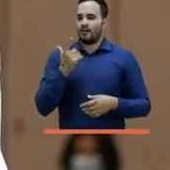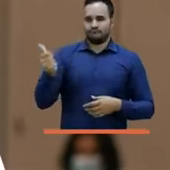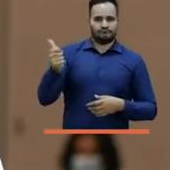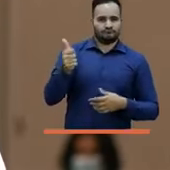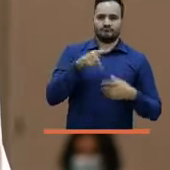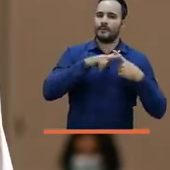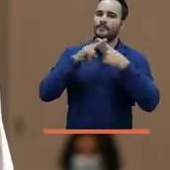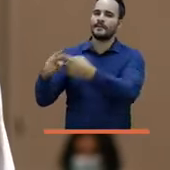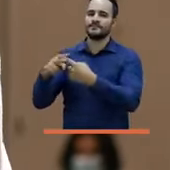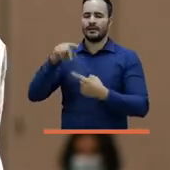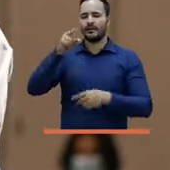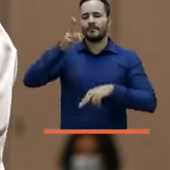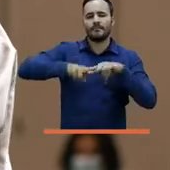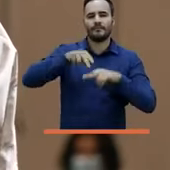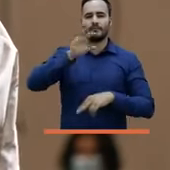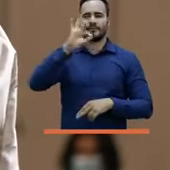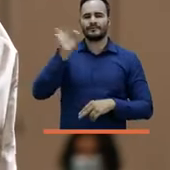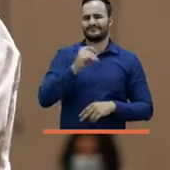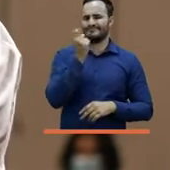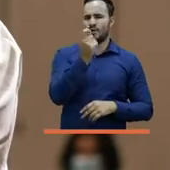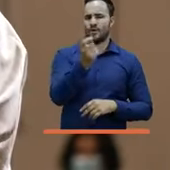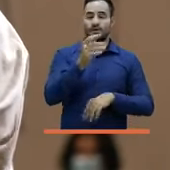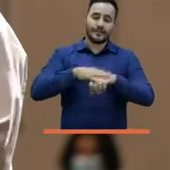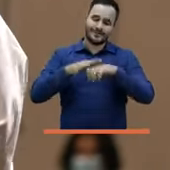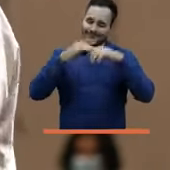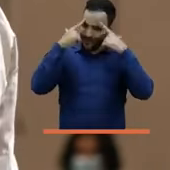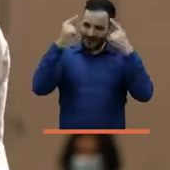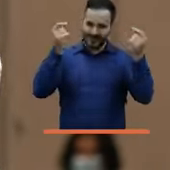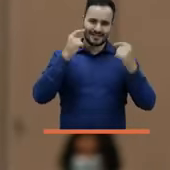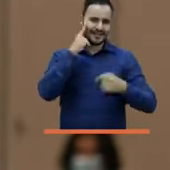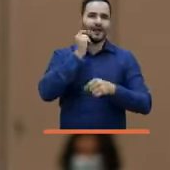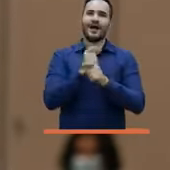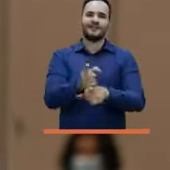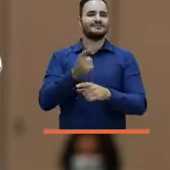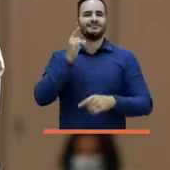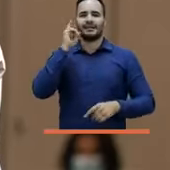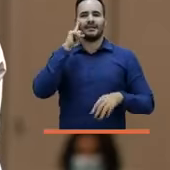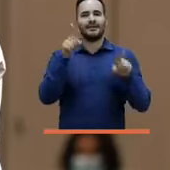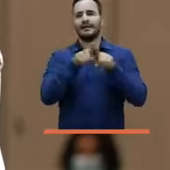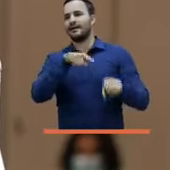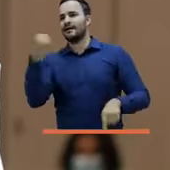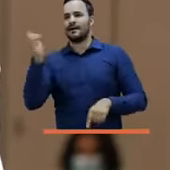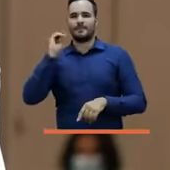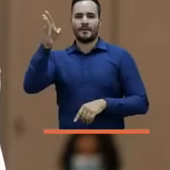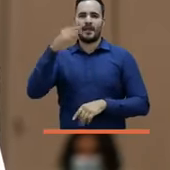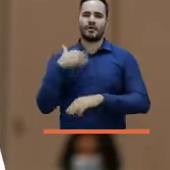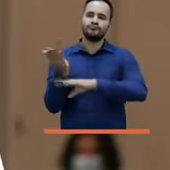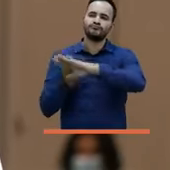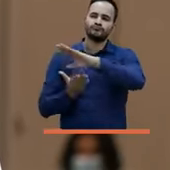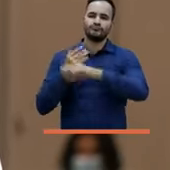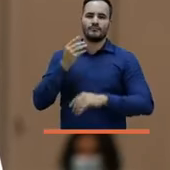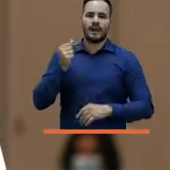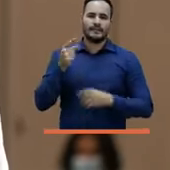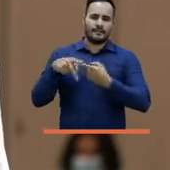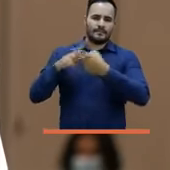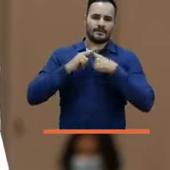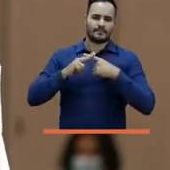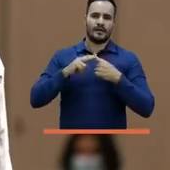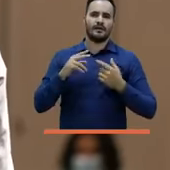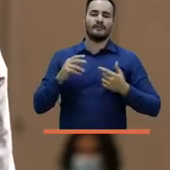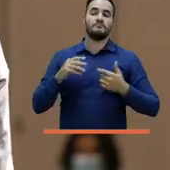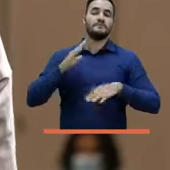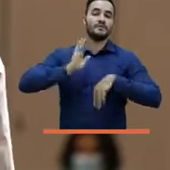crédito educativo pero para eso confiar no es un banco al que un día ya era simplemente y es un préstamo ustedes